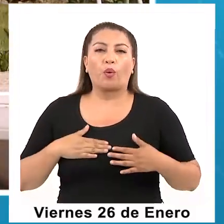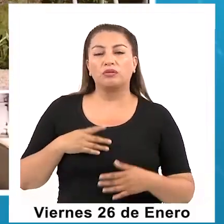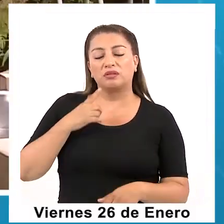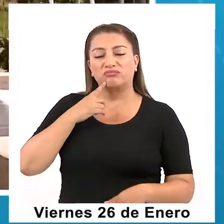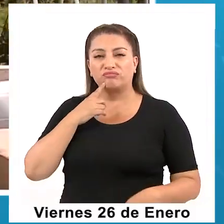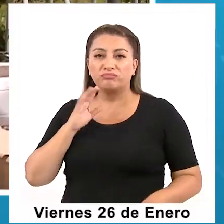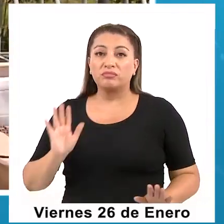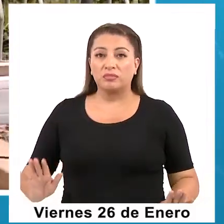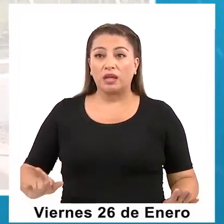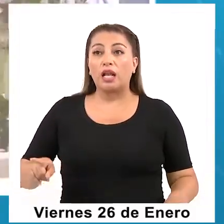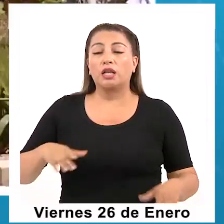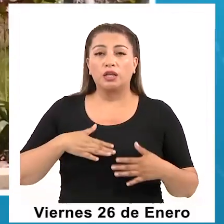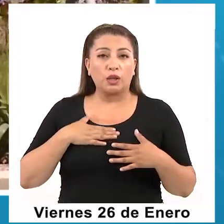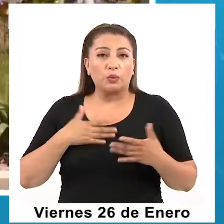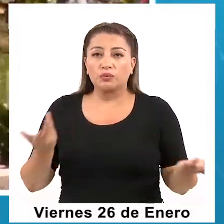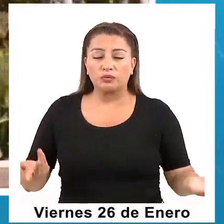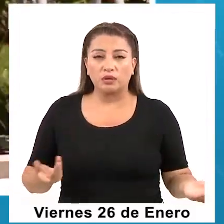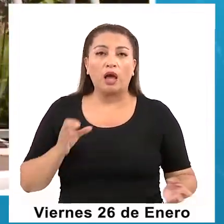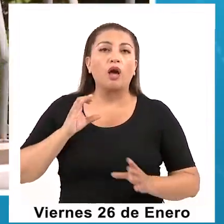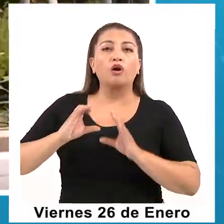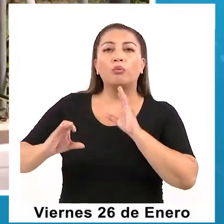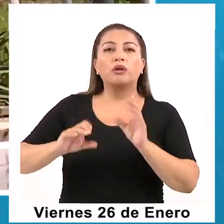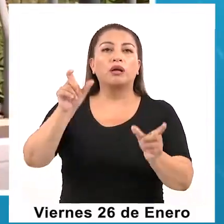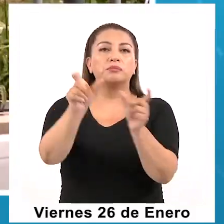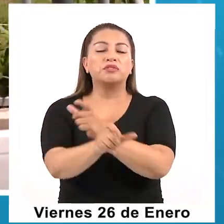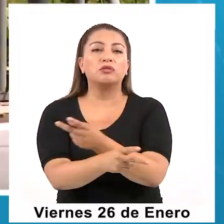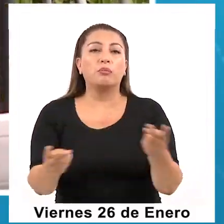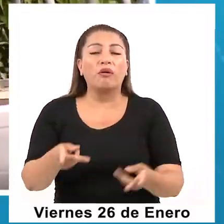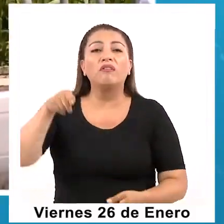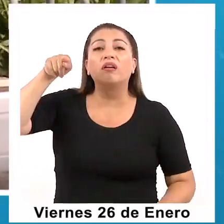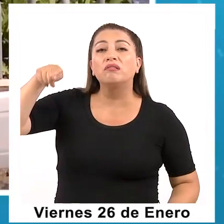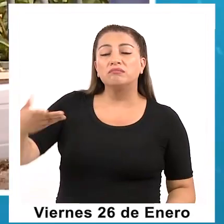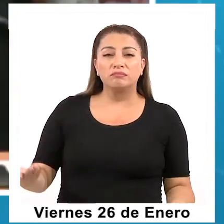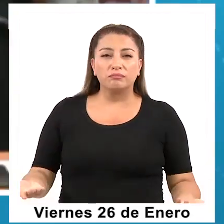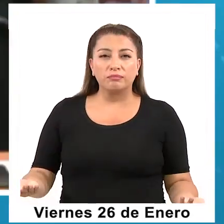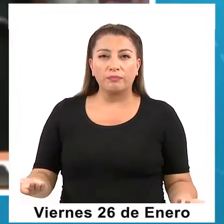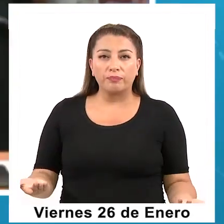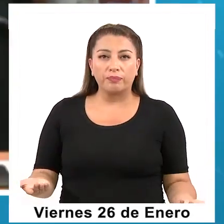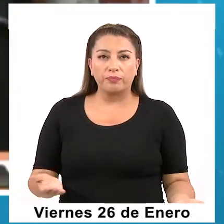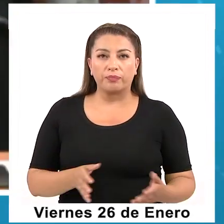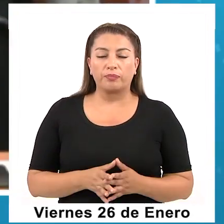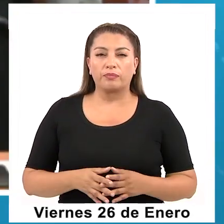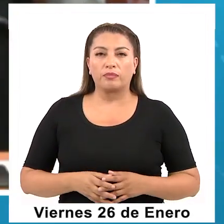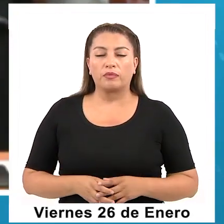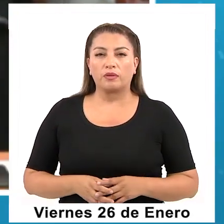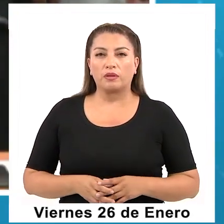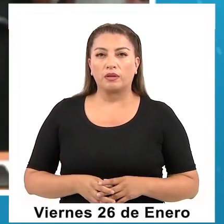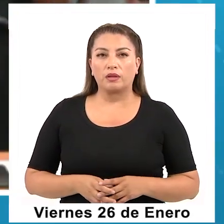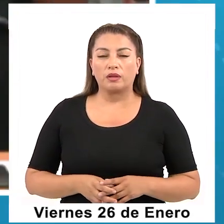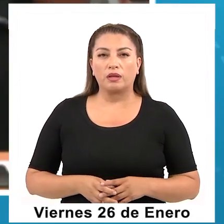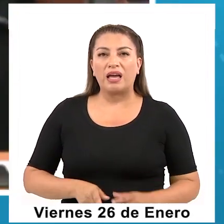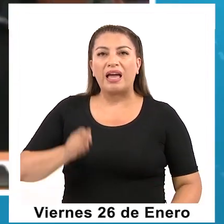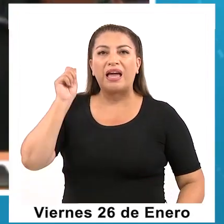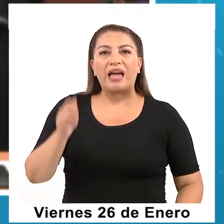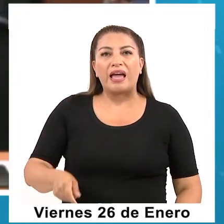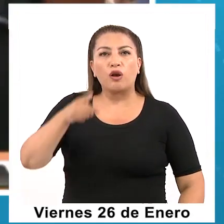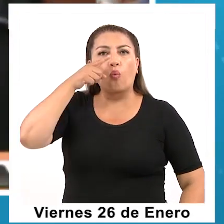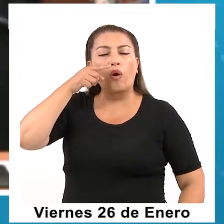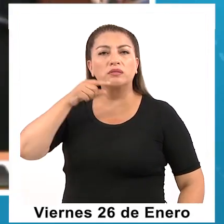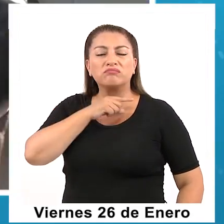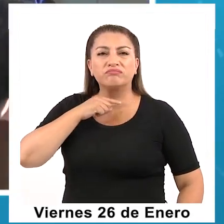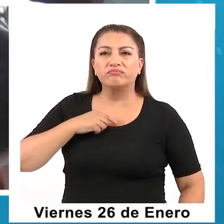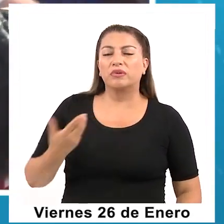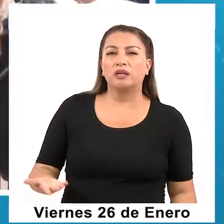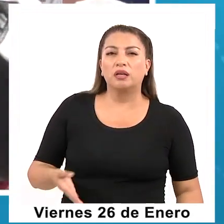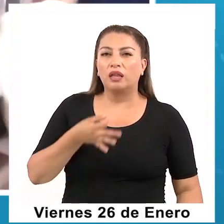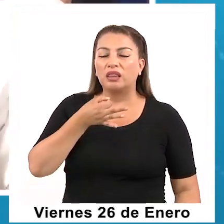alguna Ujú, manera ella le gusta en el fondo comunicarse con su público a través de estas plataformas. ujú. Ahora, ¿qué tomó en cuenta el juez? Porque las medidas